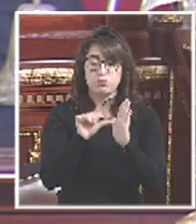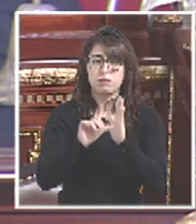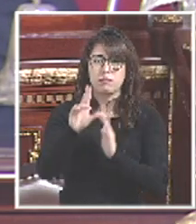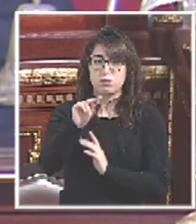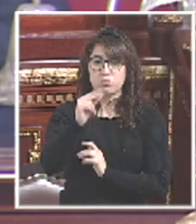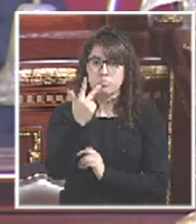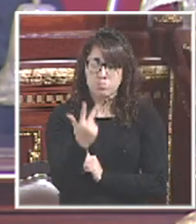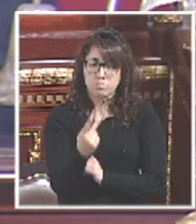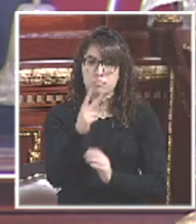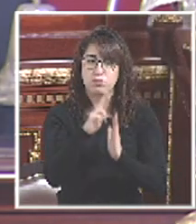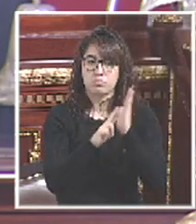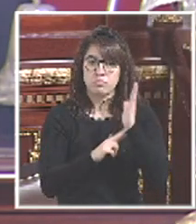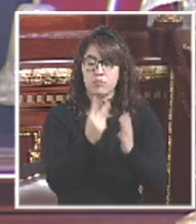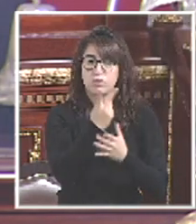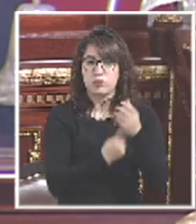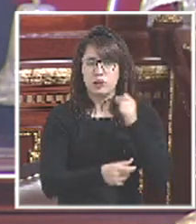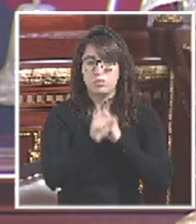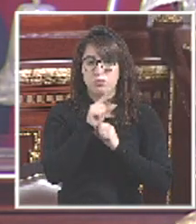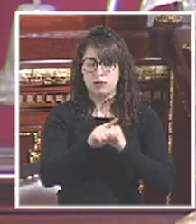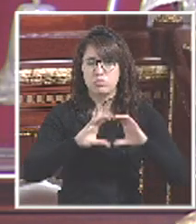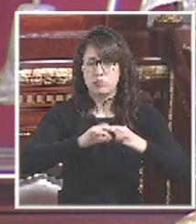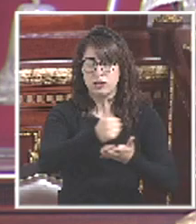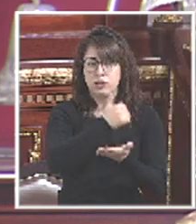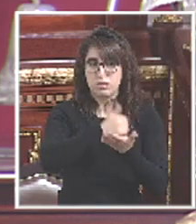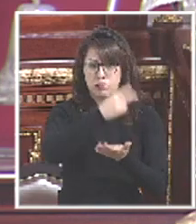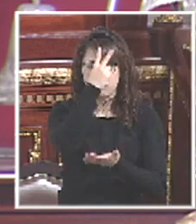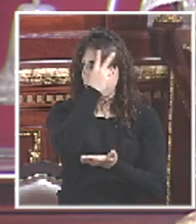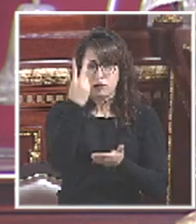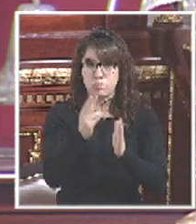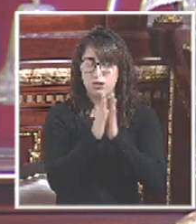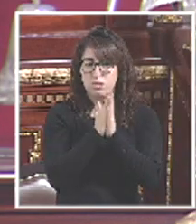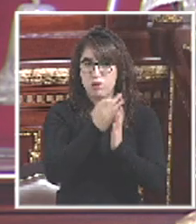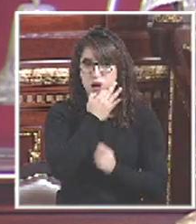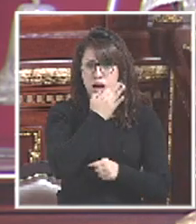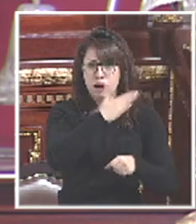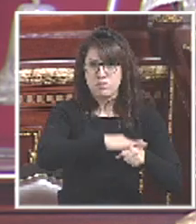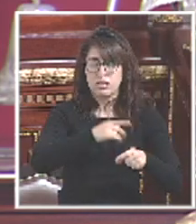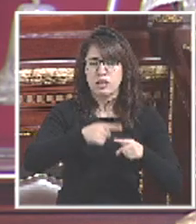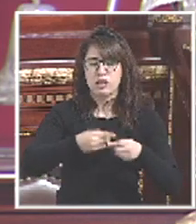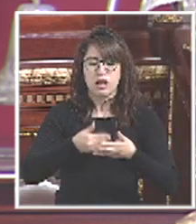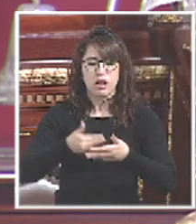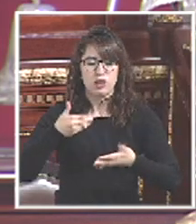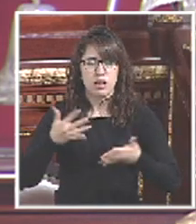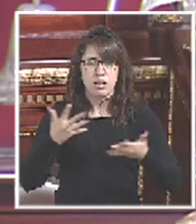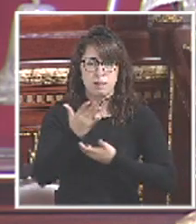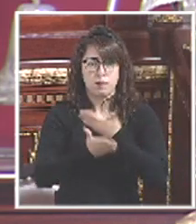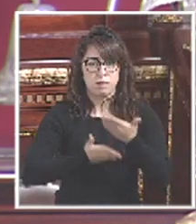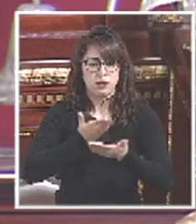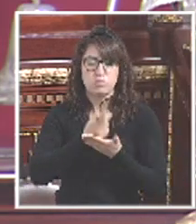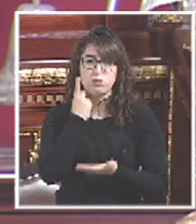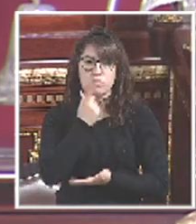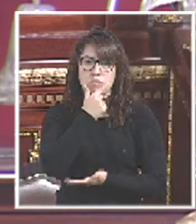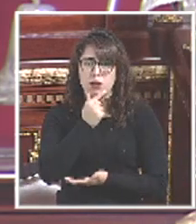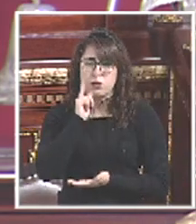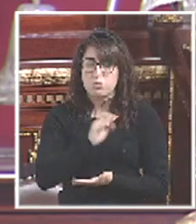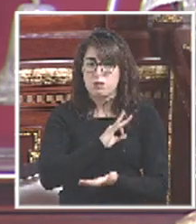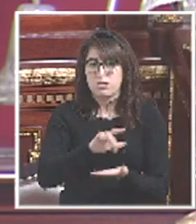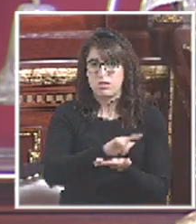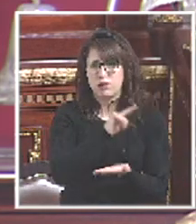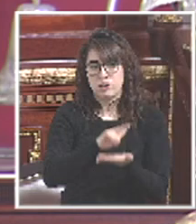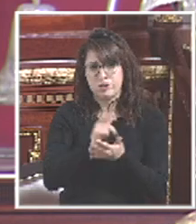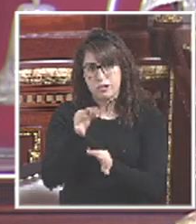88 del reglamento, ambos del Congreso de la Ciudad de México, remítase al diputado proponente para los efectos a que haya lugar.